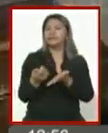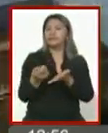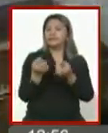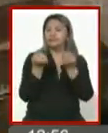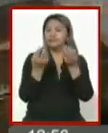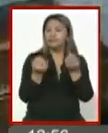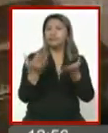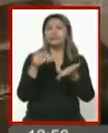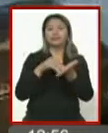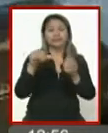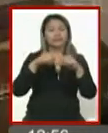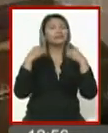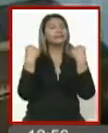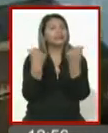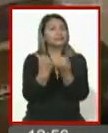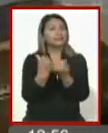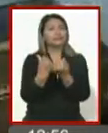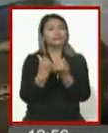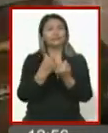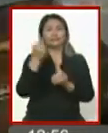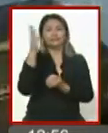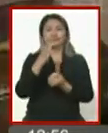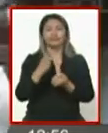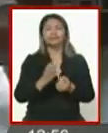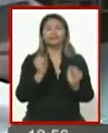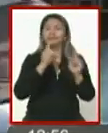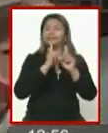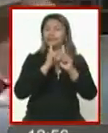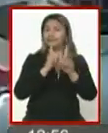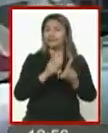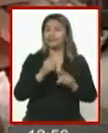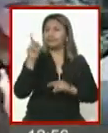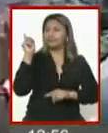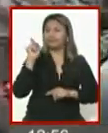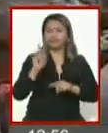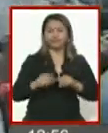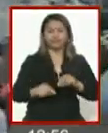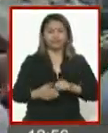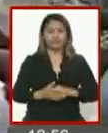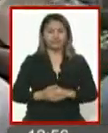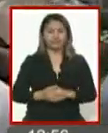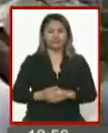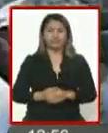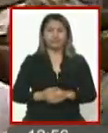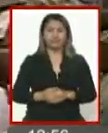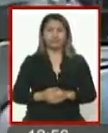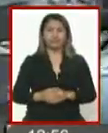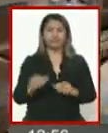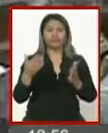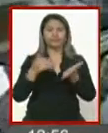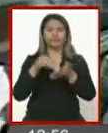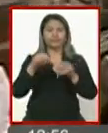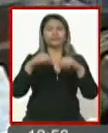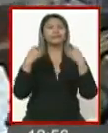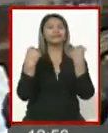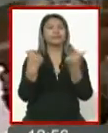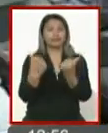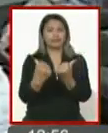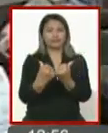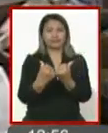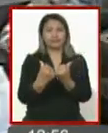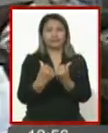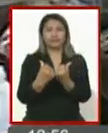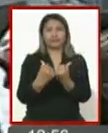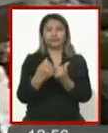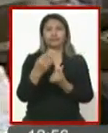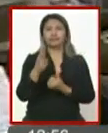nuevamente el termosellado. Y en ningún momento se debió haber ordenado ya que se termoselle nuevamente